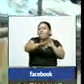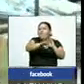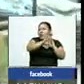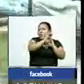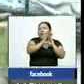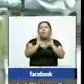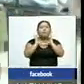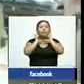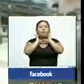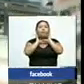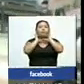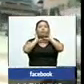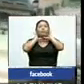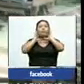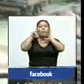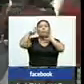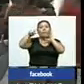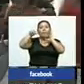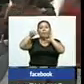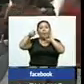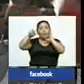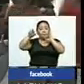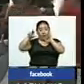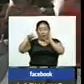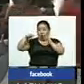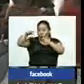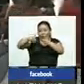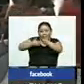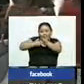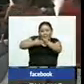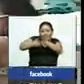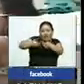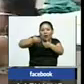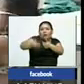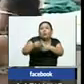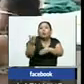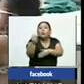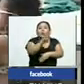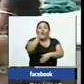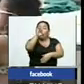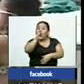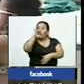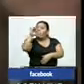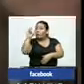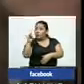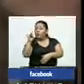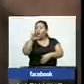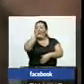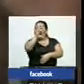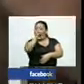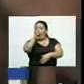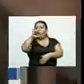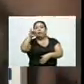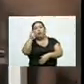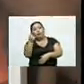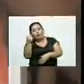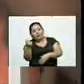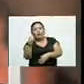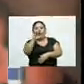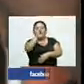agranda las glándulas salivales. A inicio de este año se reportaron 888 casos, un aumento de